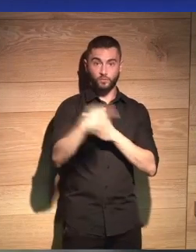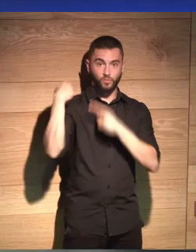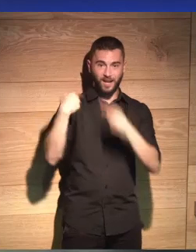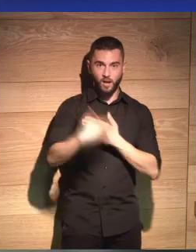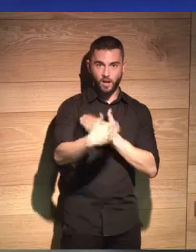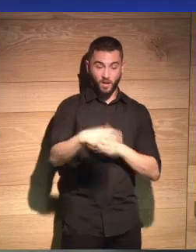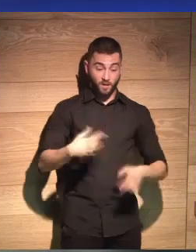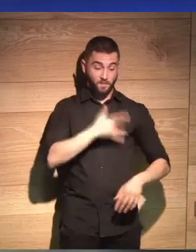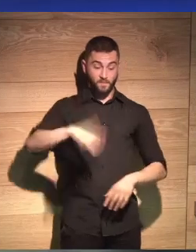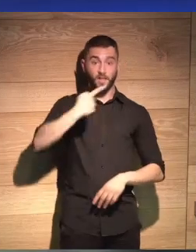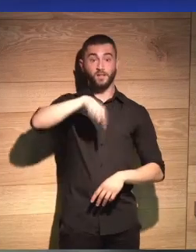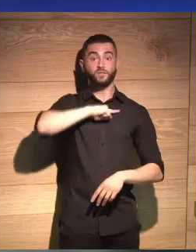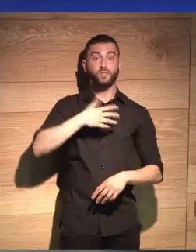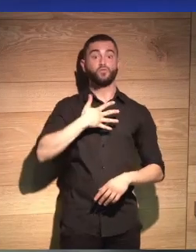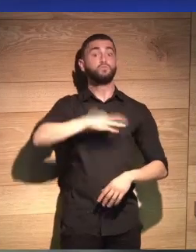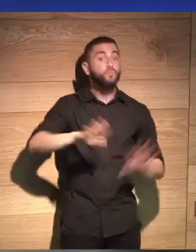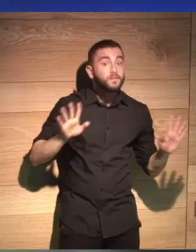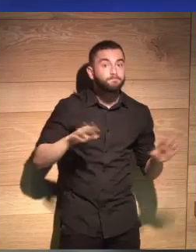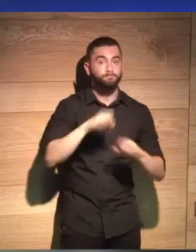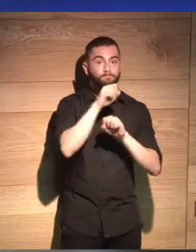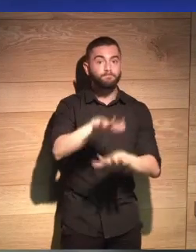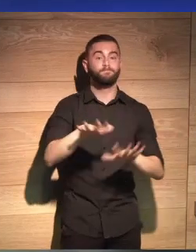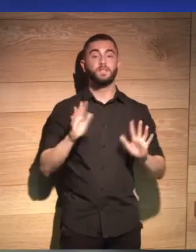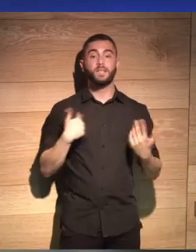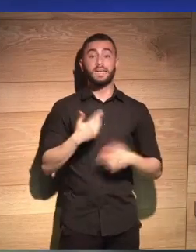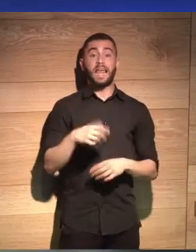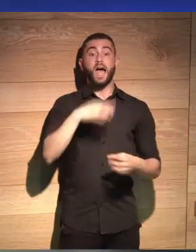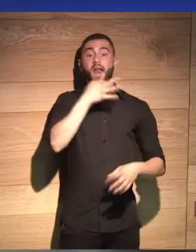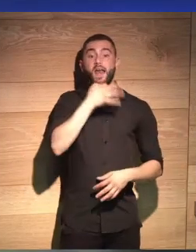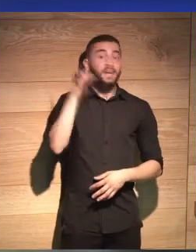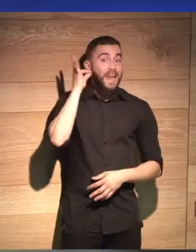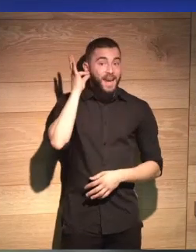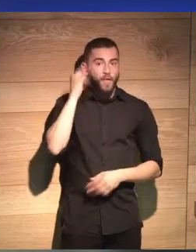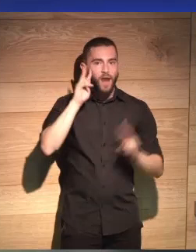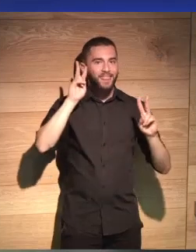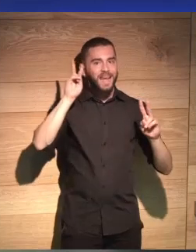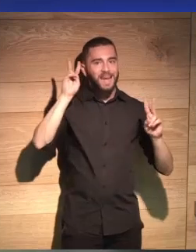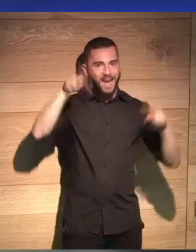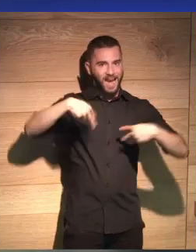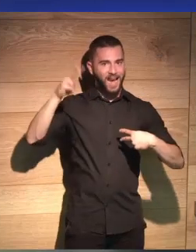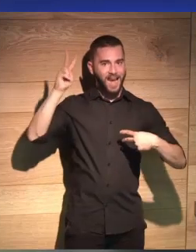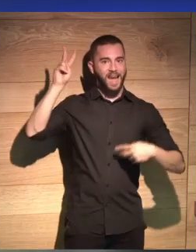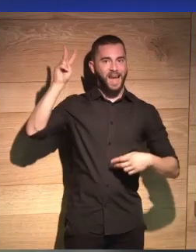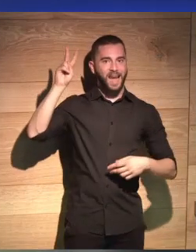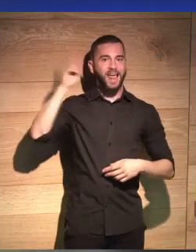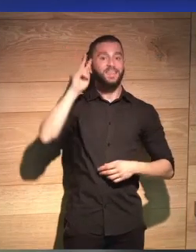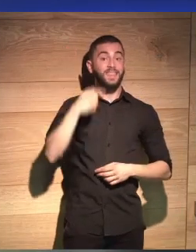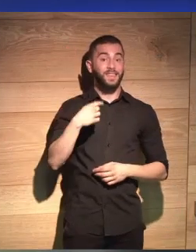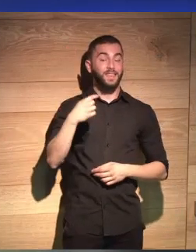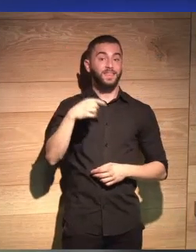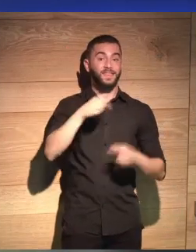llega la narradora a ese reconocimiento de lo que hizo su madre,